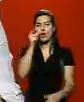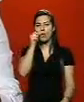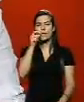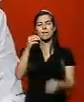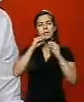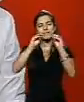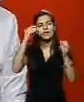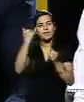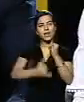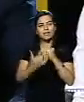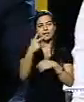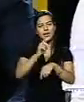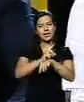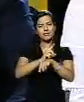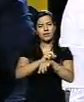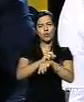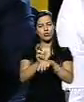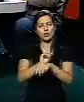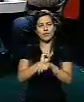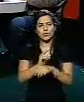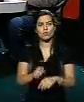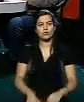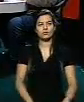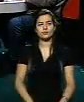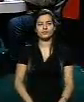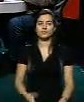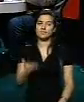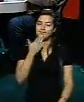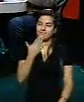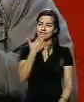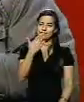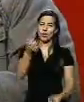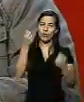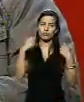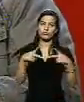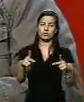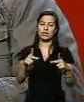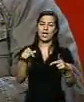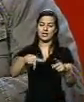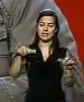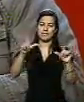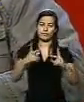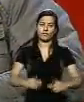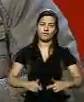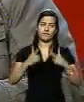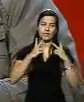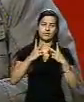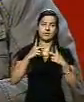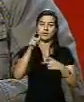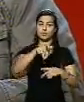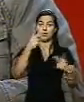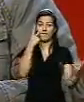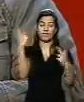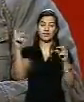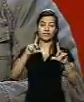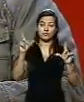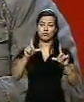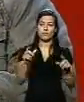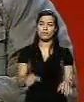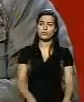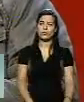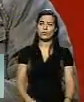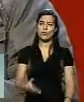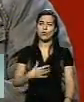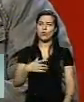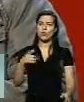que tienen un mensaje. 30 segundos, camarada. Bueno, muchísimas gracias por esta oportunidad acá en Vive, a todos sus usuarios y usuarias. Yo quería